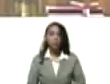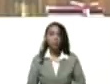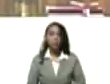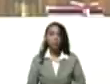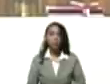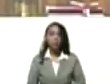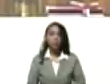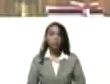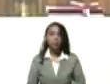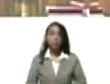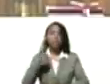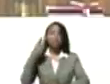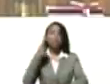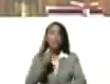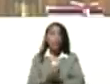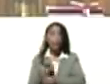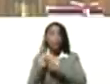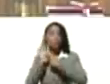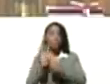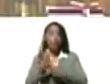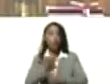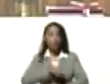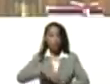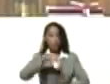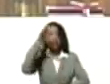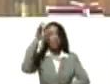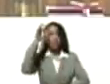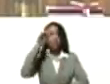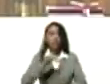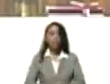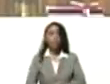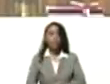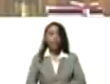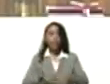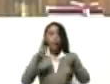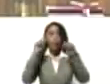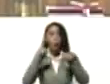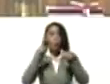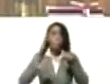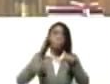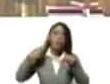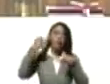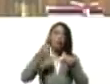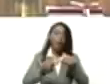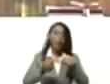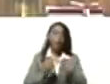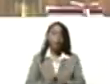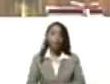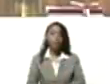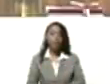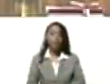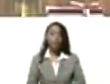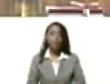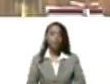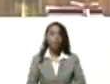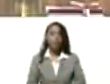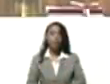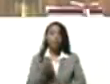que se debe expresar en el espíritu y en la acción del hoy y del mañana hace